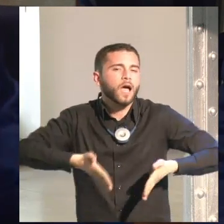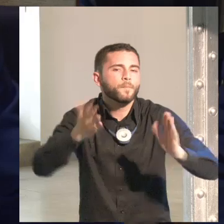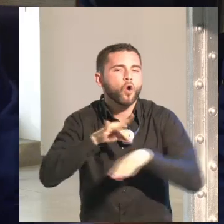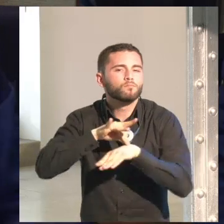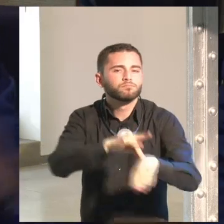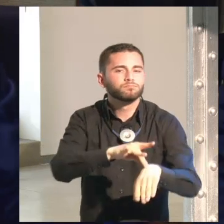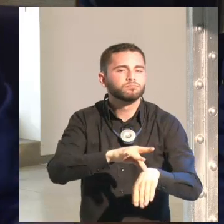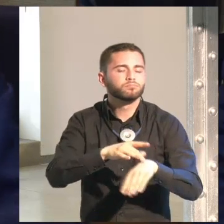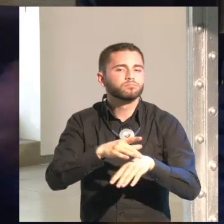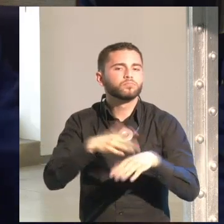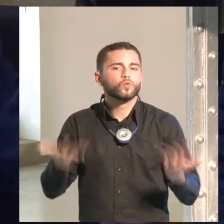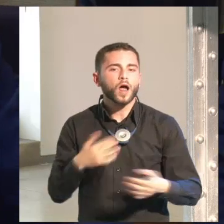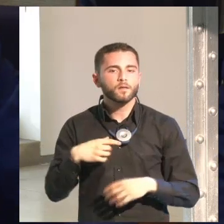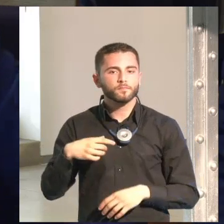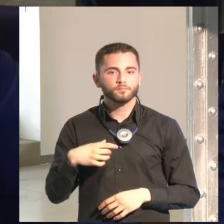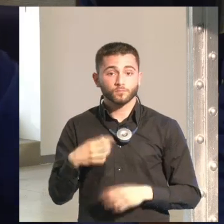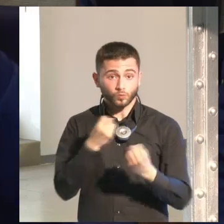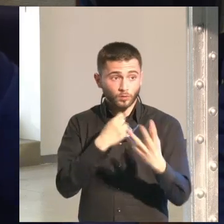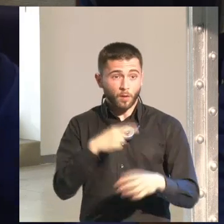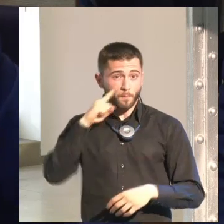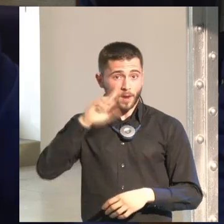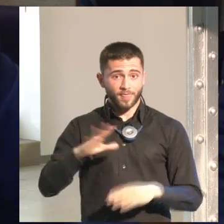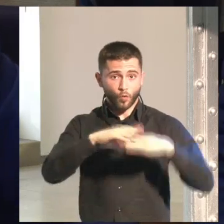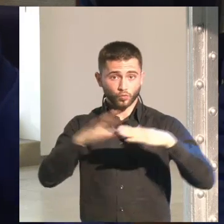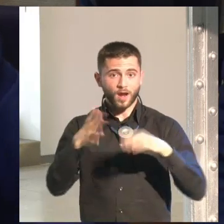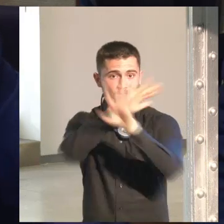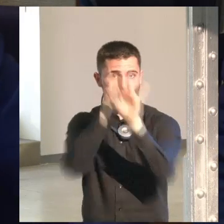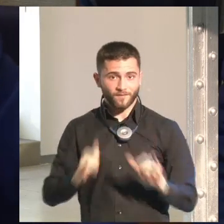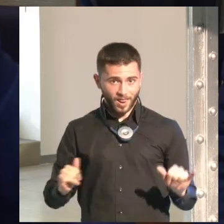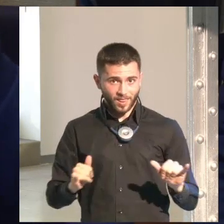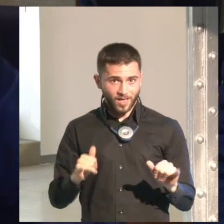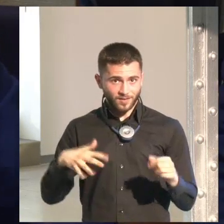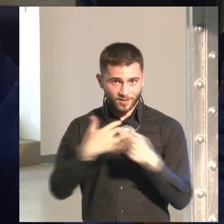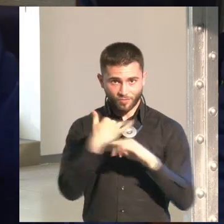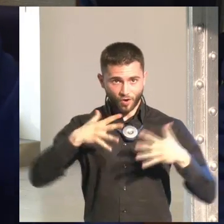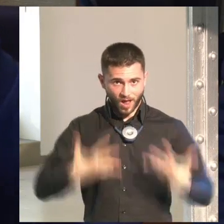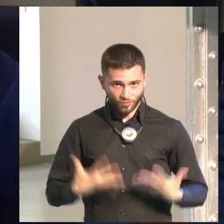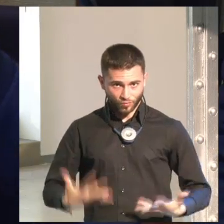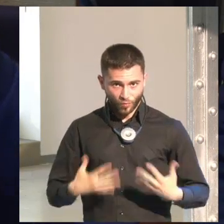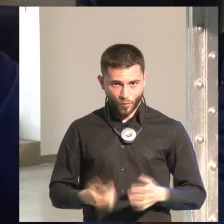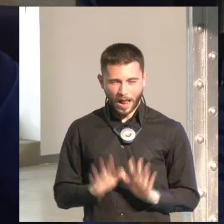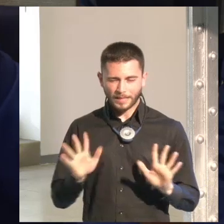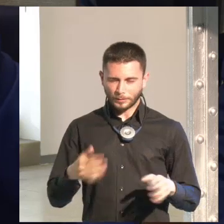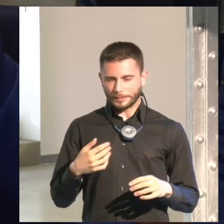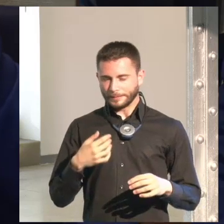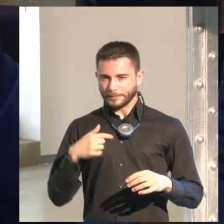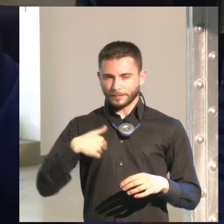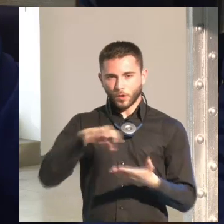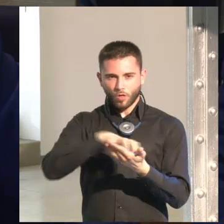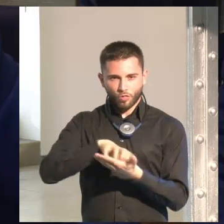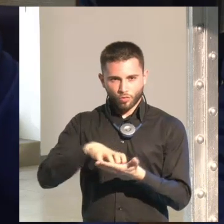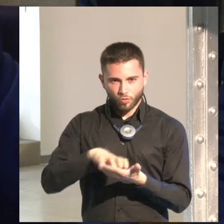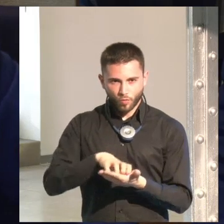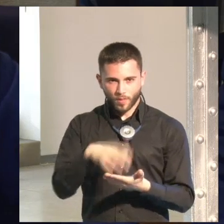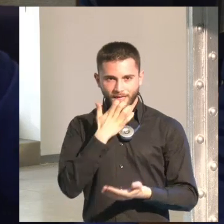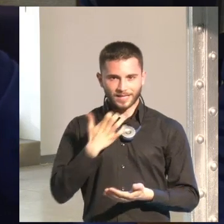Tal y como has comentado, el usuario parece feliz en la situación actual, y de toda la conversación no ha quedado muy claro si